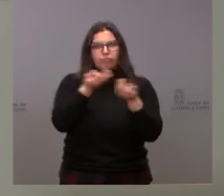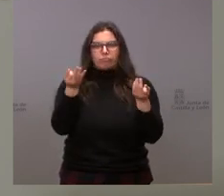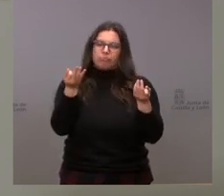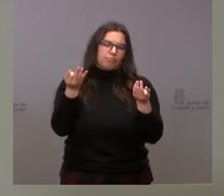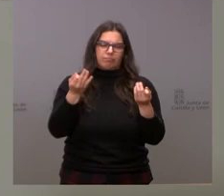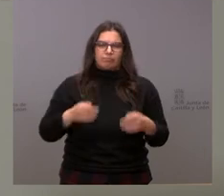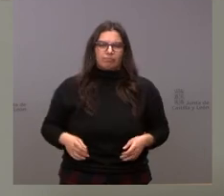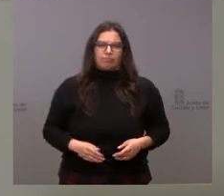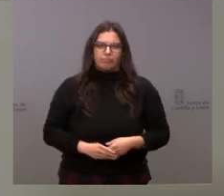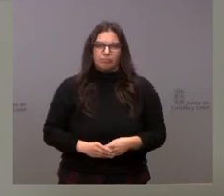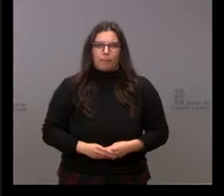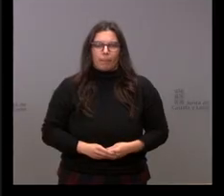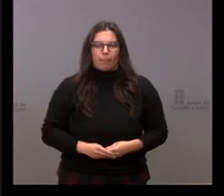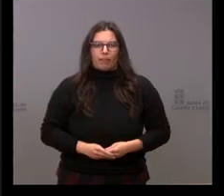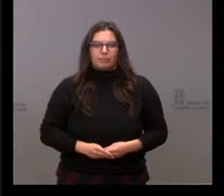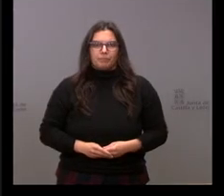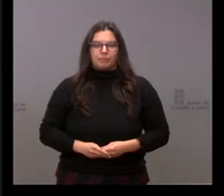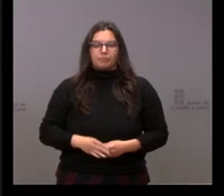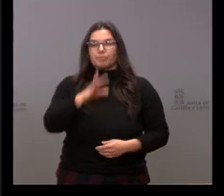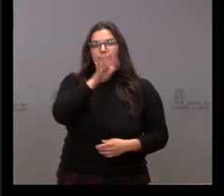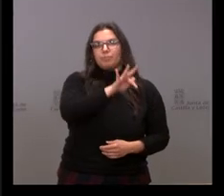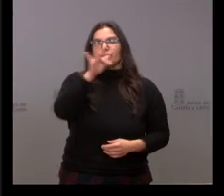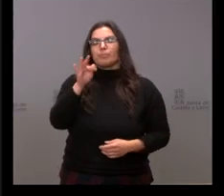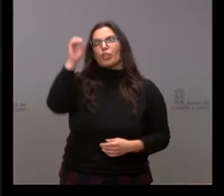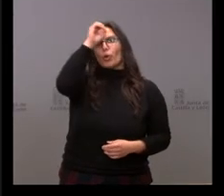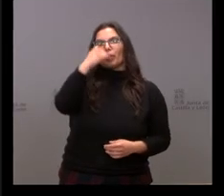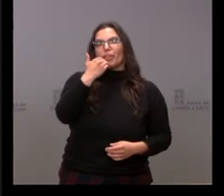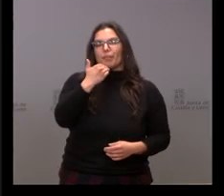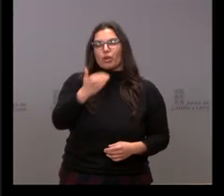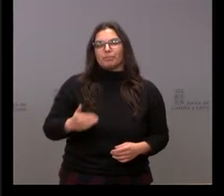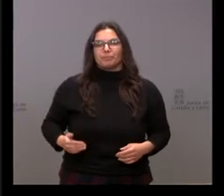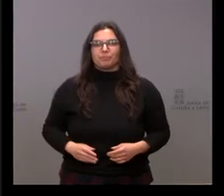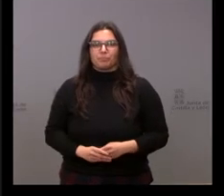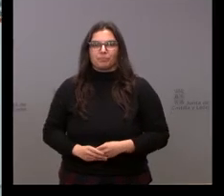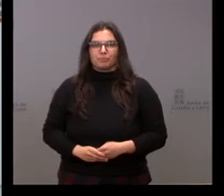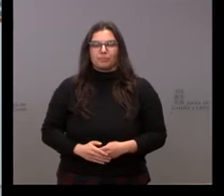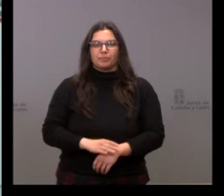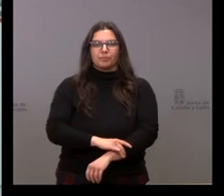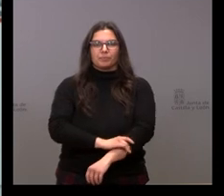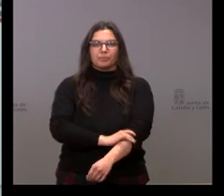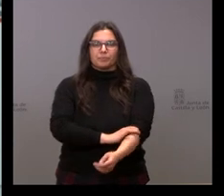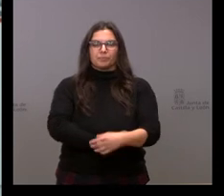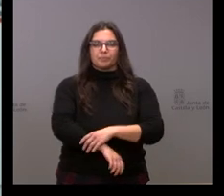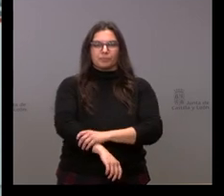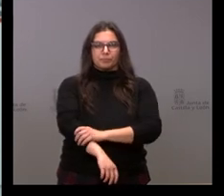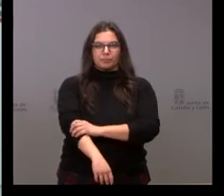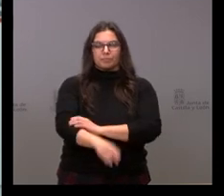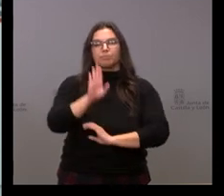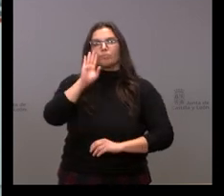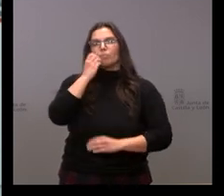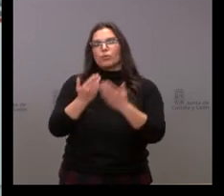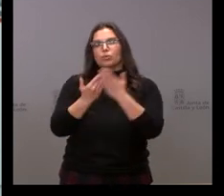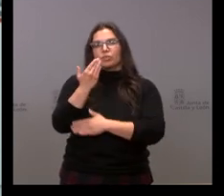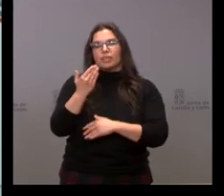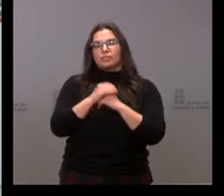pandémica continuamos ahora con la opinión de zamora carlos gila delante hola buenos días